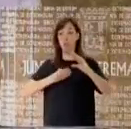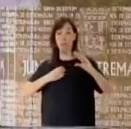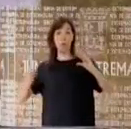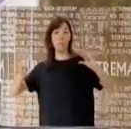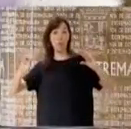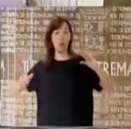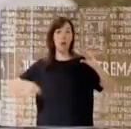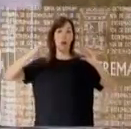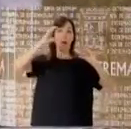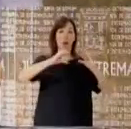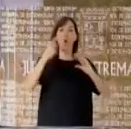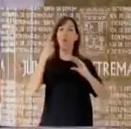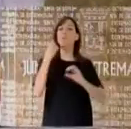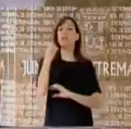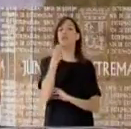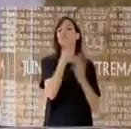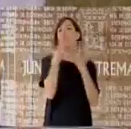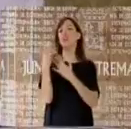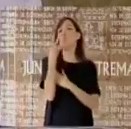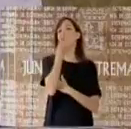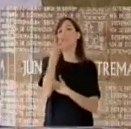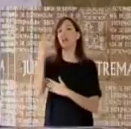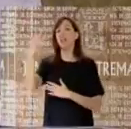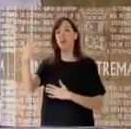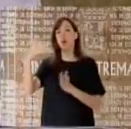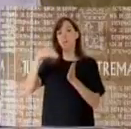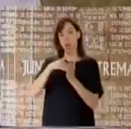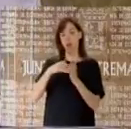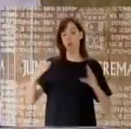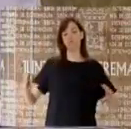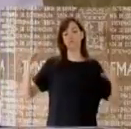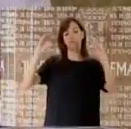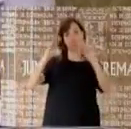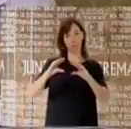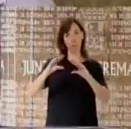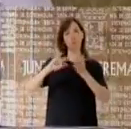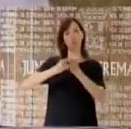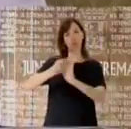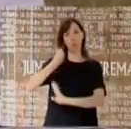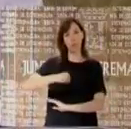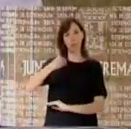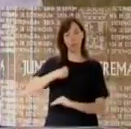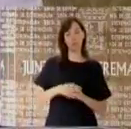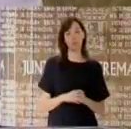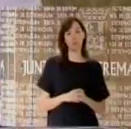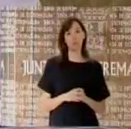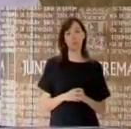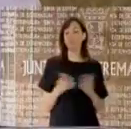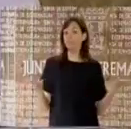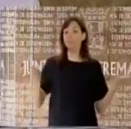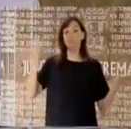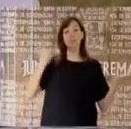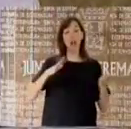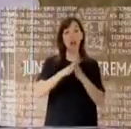1.745.000. Cuando Después de esto, de esta aprobación